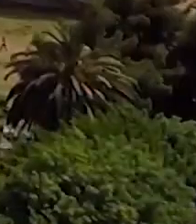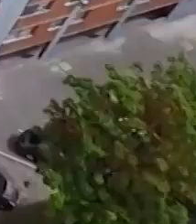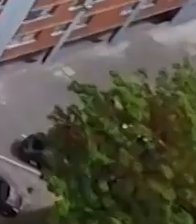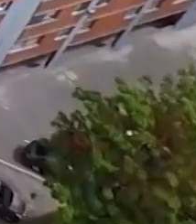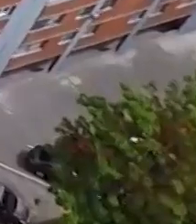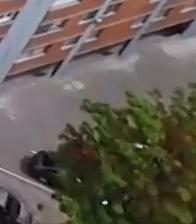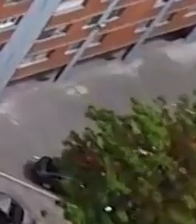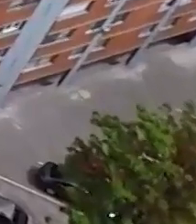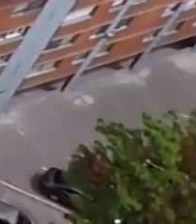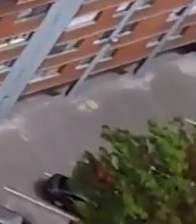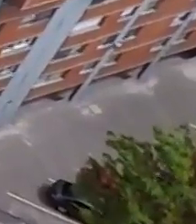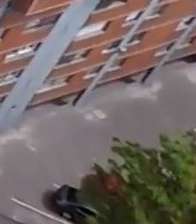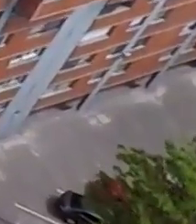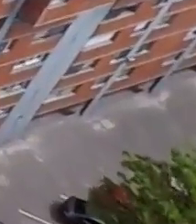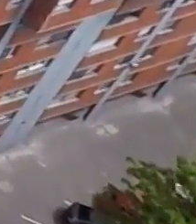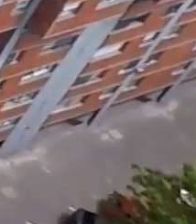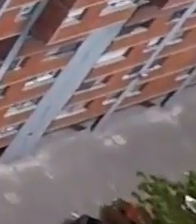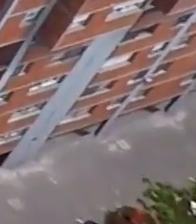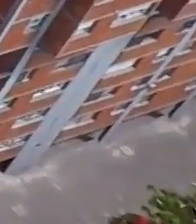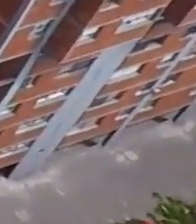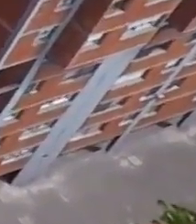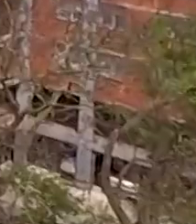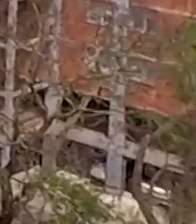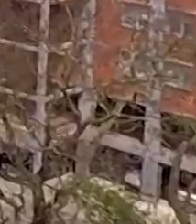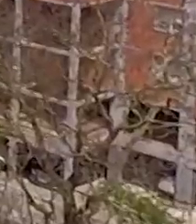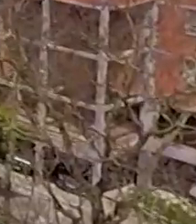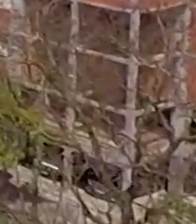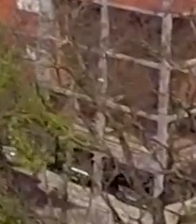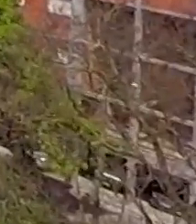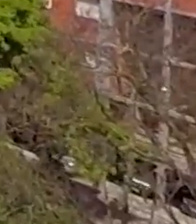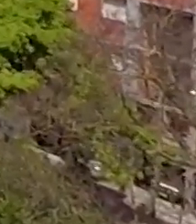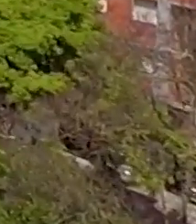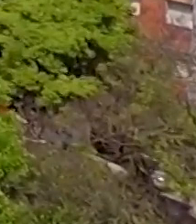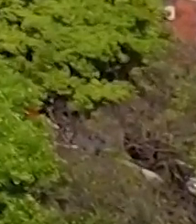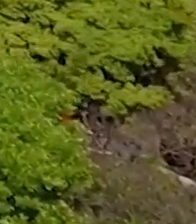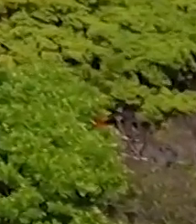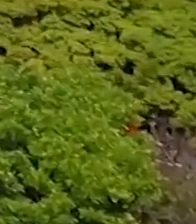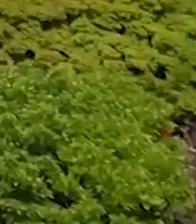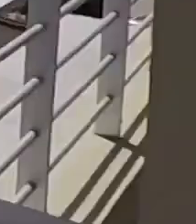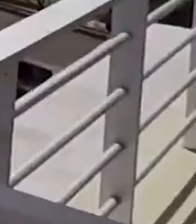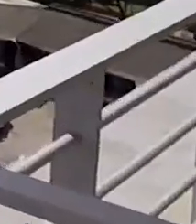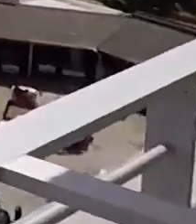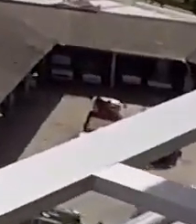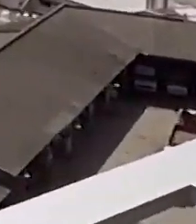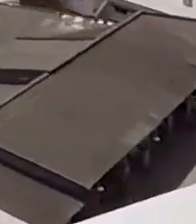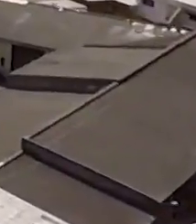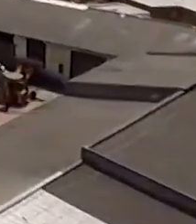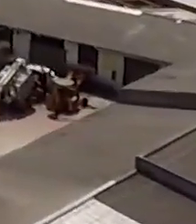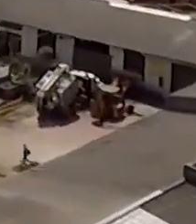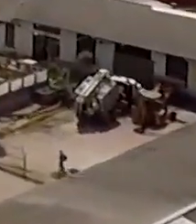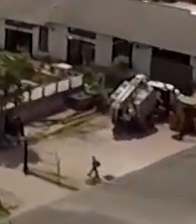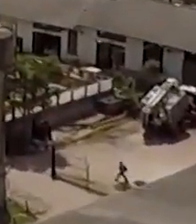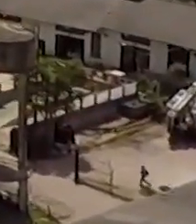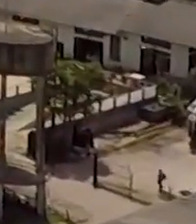Presentó FECOBI, que invita a las cooperativas a encontrarnos para pensar juntos el modelo de cooperativismo que queremos. Discutiremos junto a las propuestas programáticas elaboradas